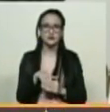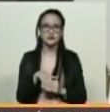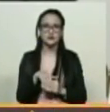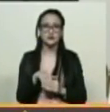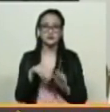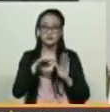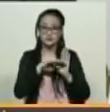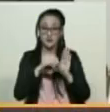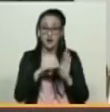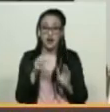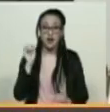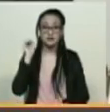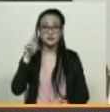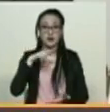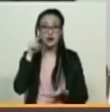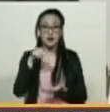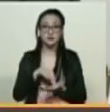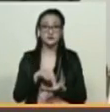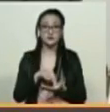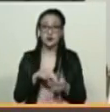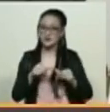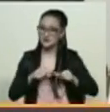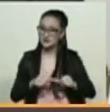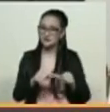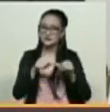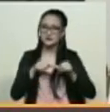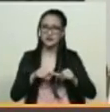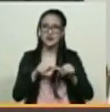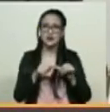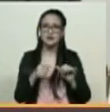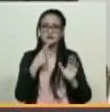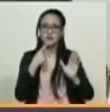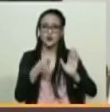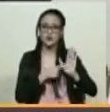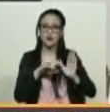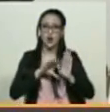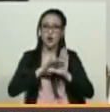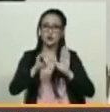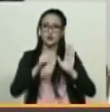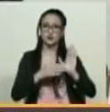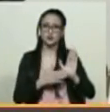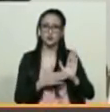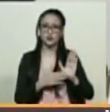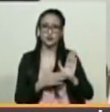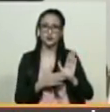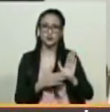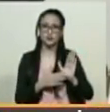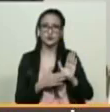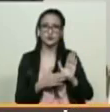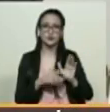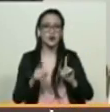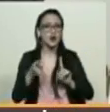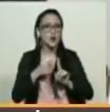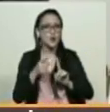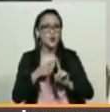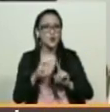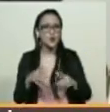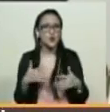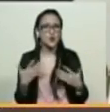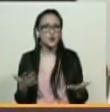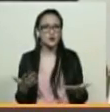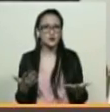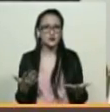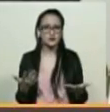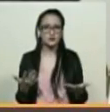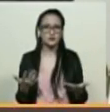de la Asamblea Nacional permanece vigente según lo que establece la Constitución de la República Bolivariana de Venezuela. El único mensaje como